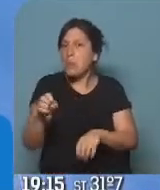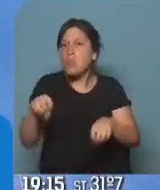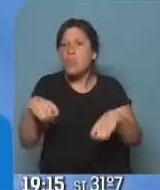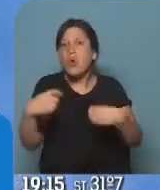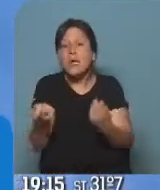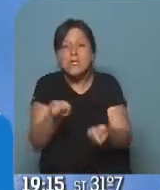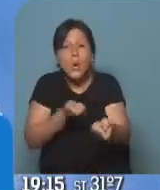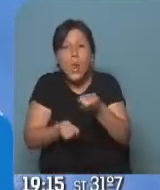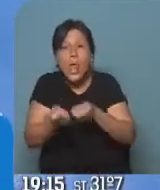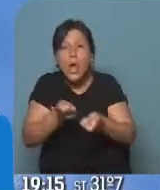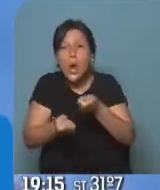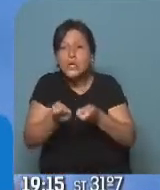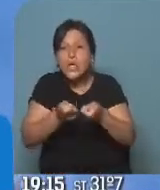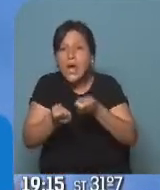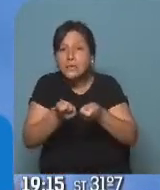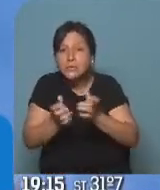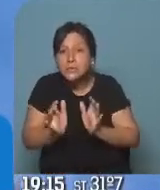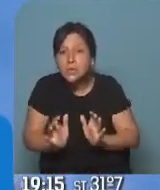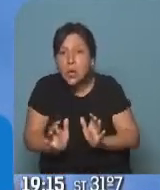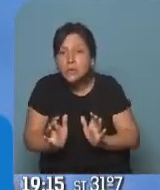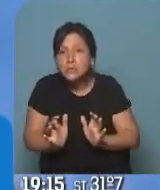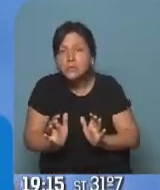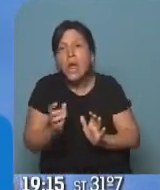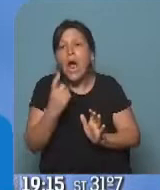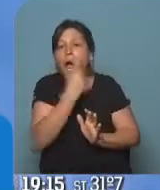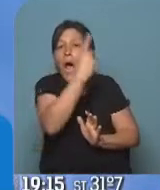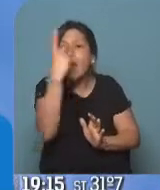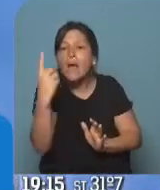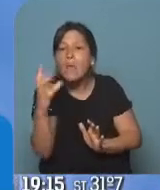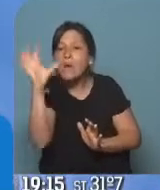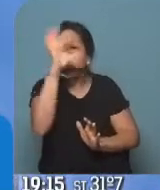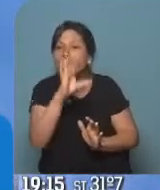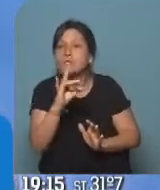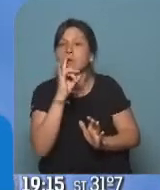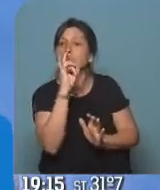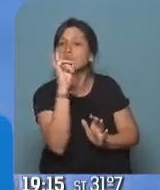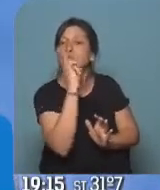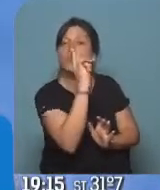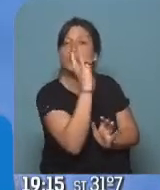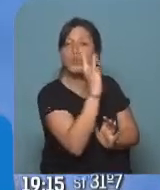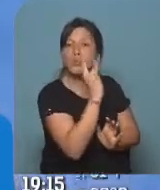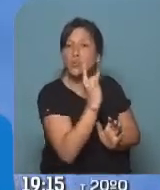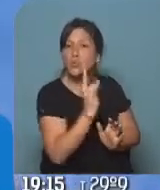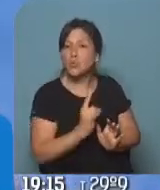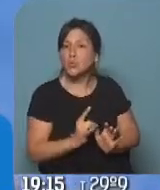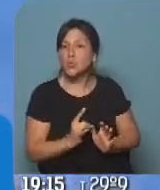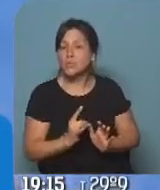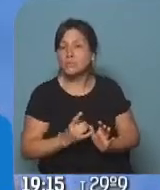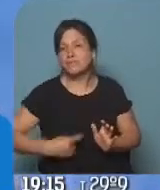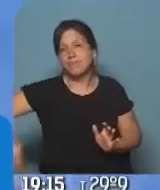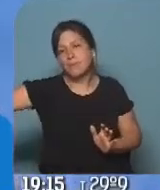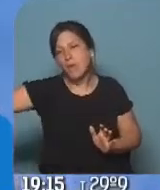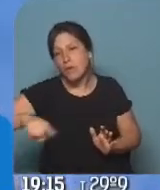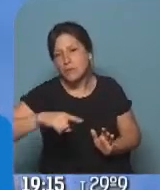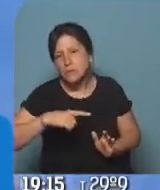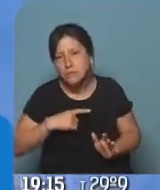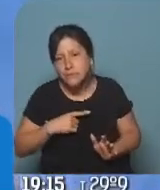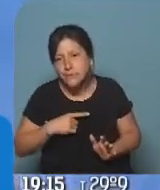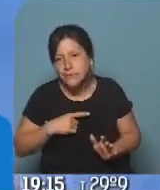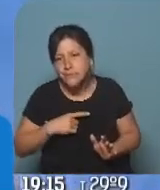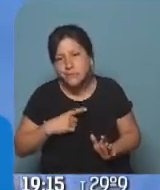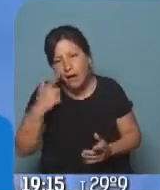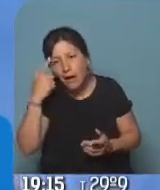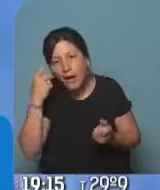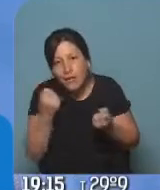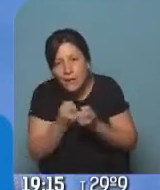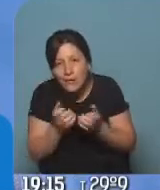deben llevarse a cabo en las distintas jurisdicciones, en las distintas provincias del país. Nosotros no